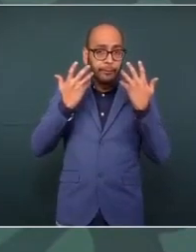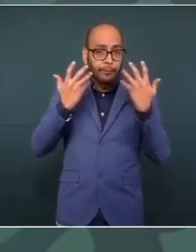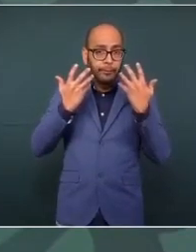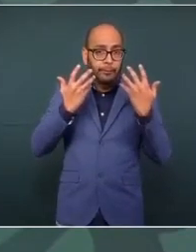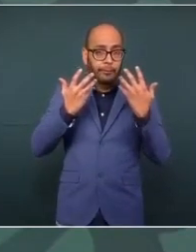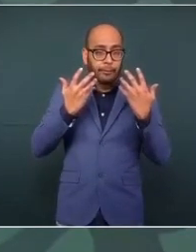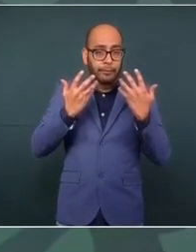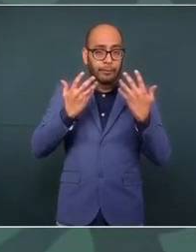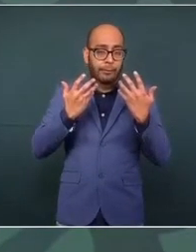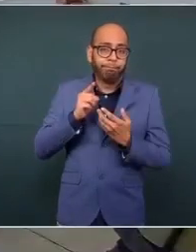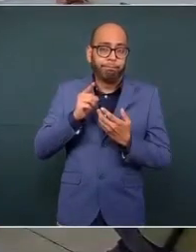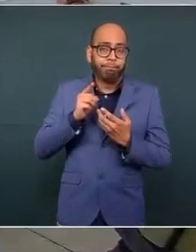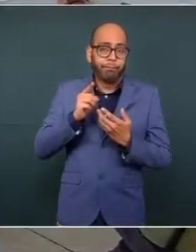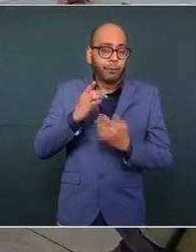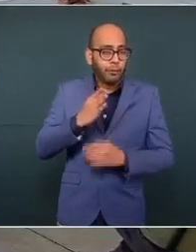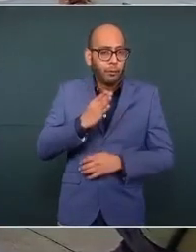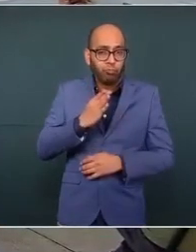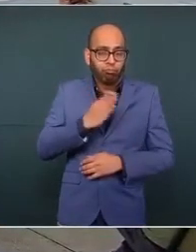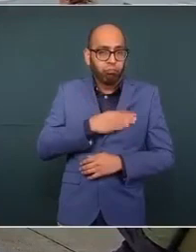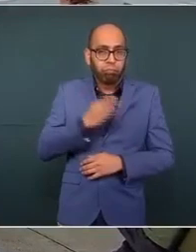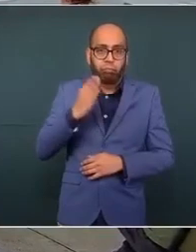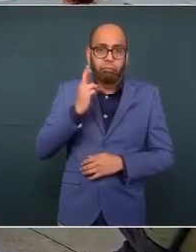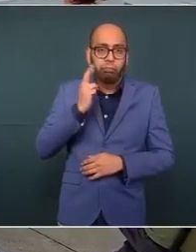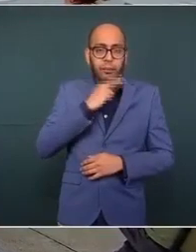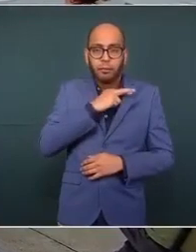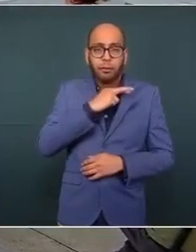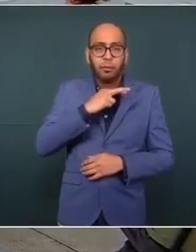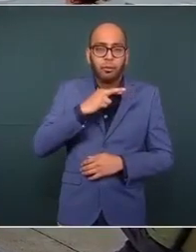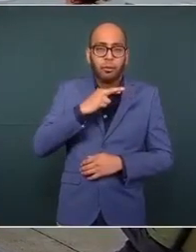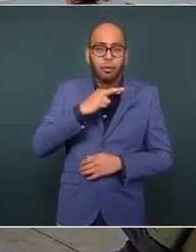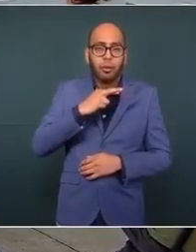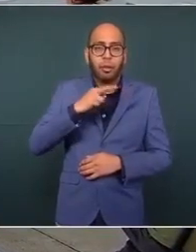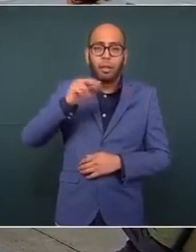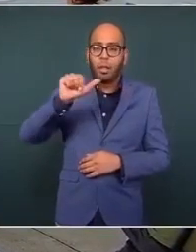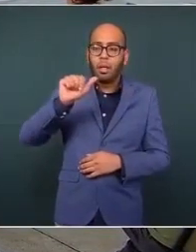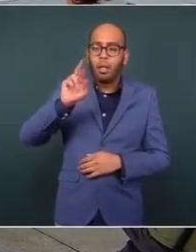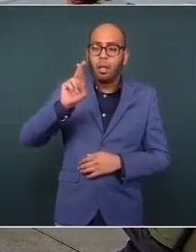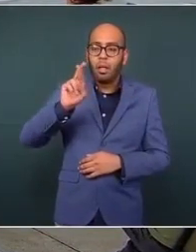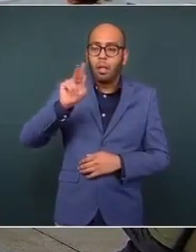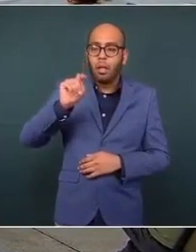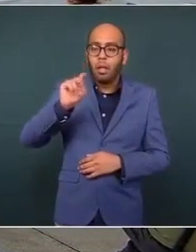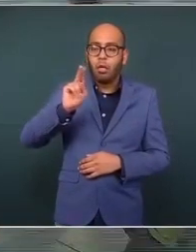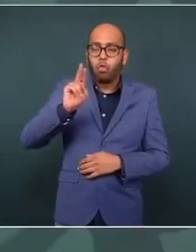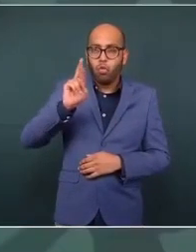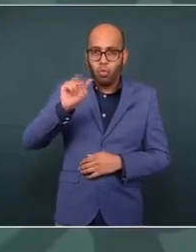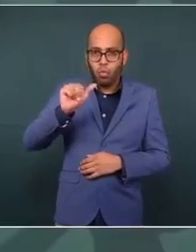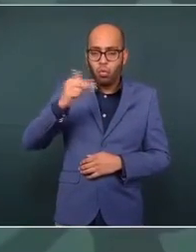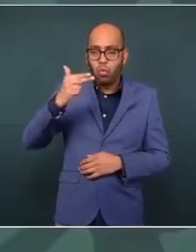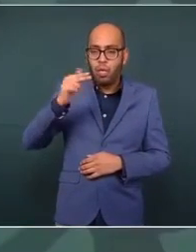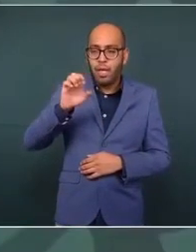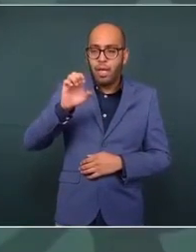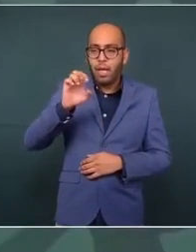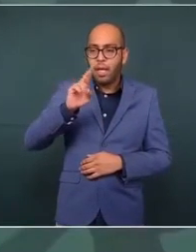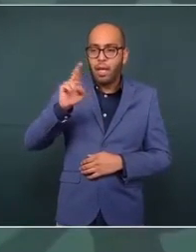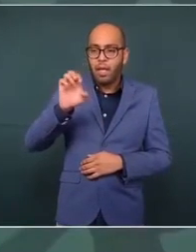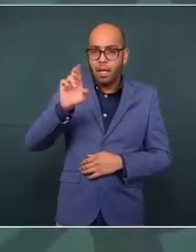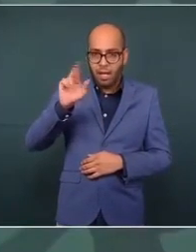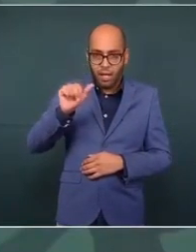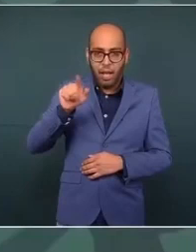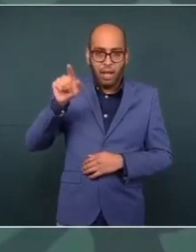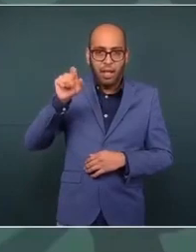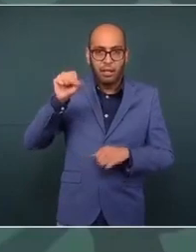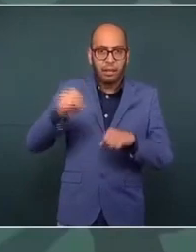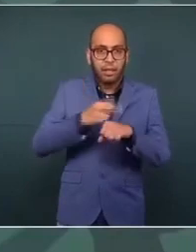se recupere pronto Arturo Herrera, secretario de Hacienda, y sí que se guarde